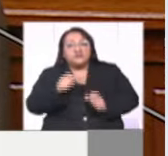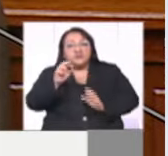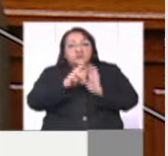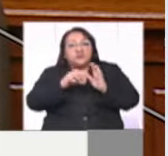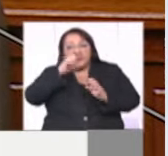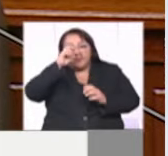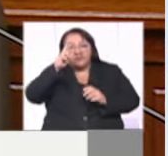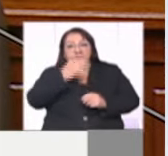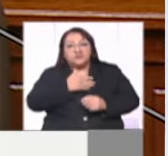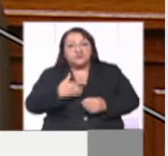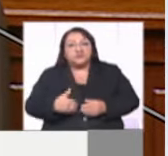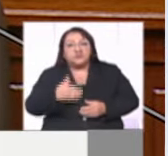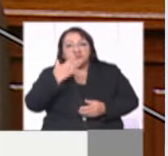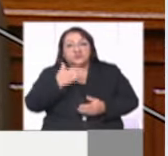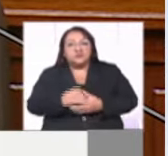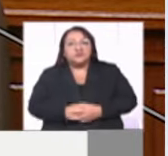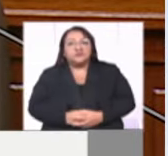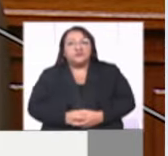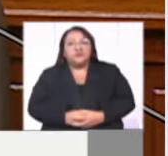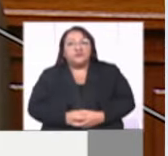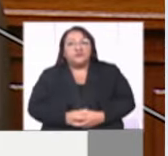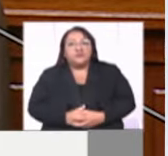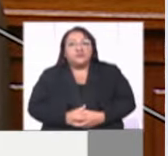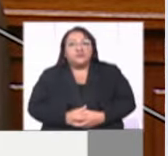región Cusco, presidente. Muchas gracias.